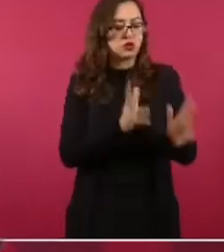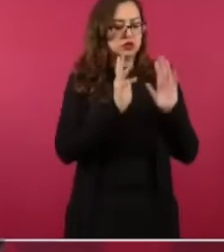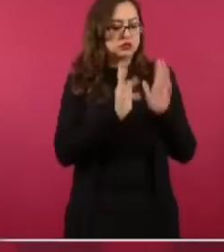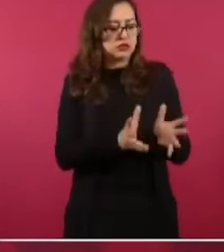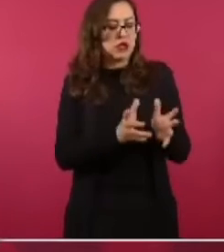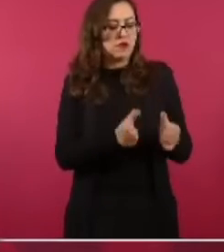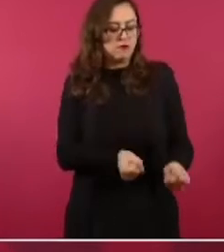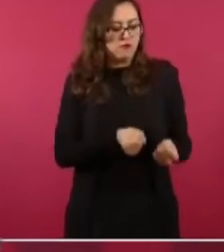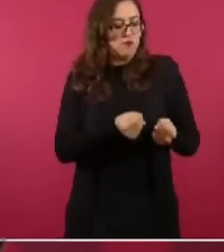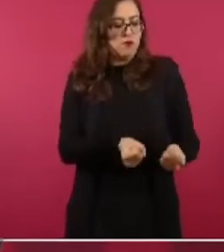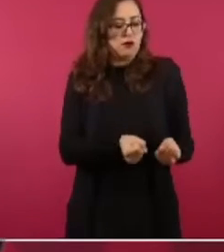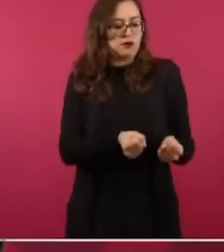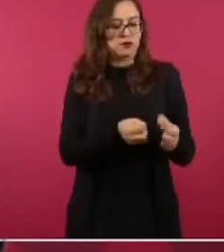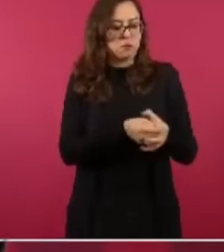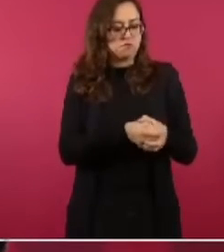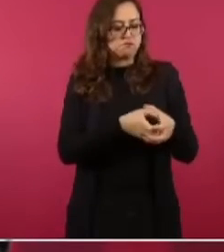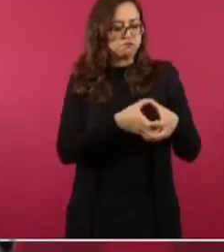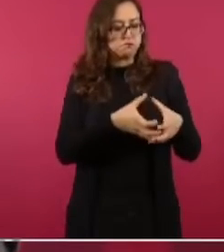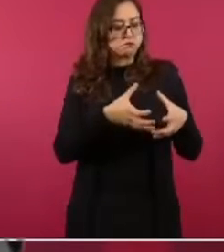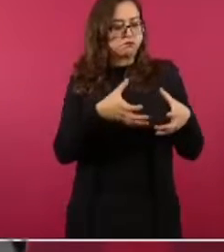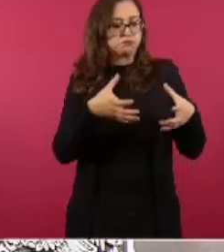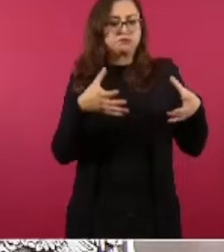se sigue fortaleciendo